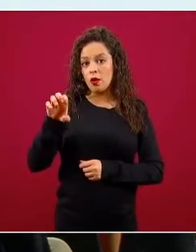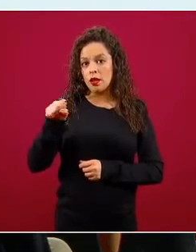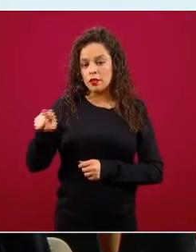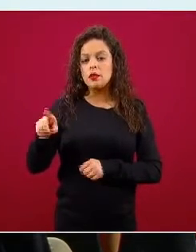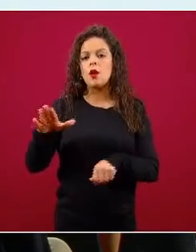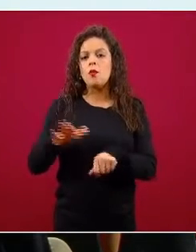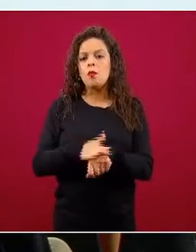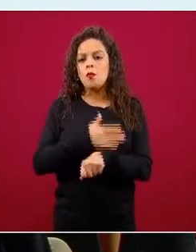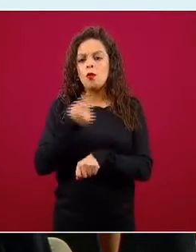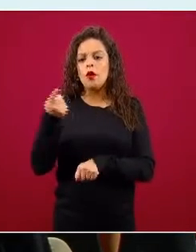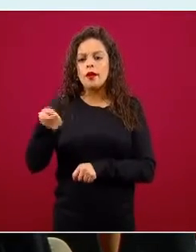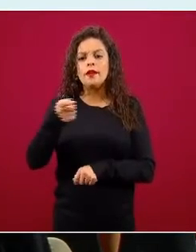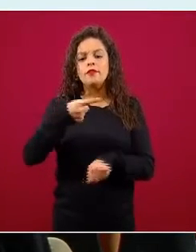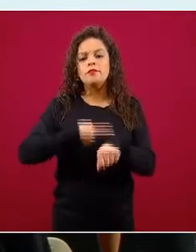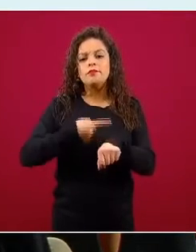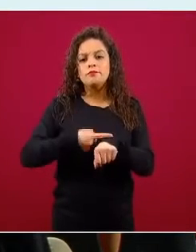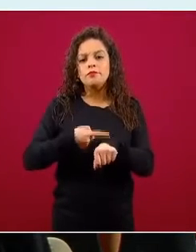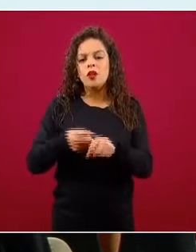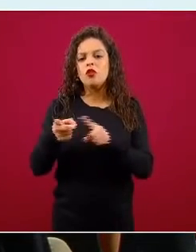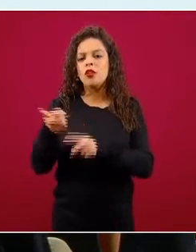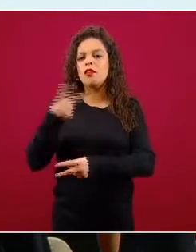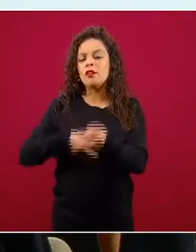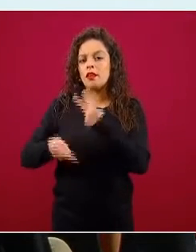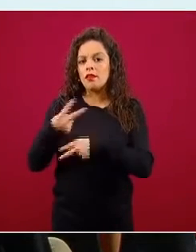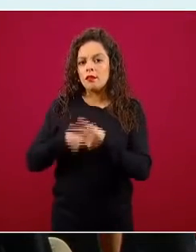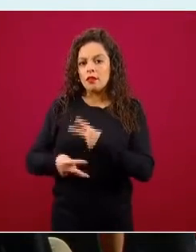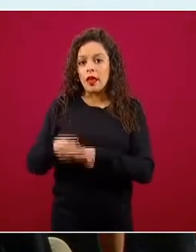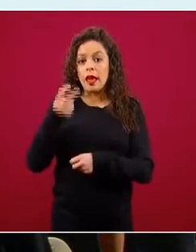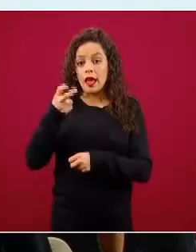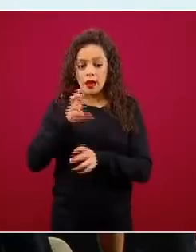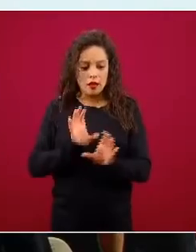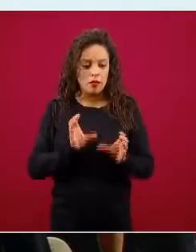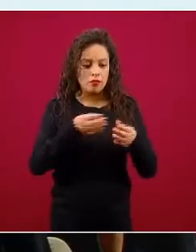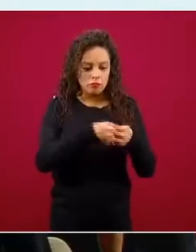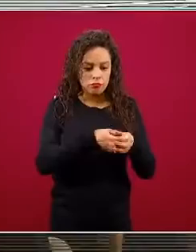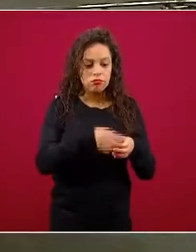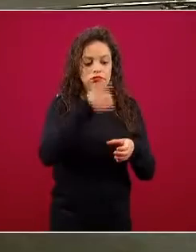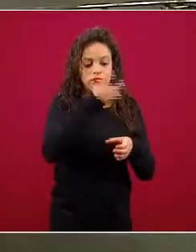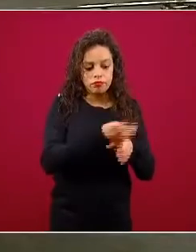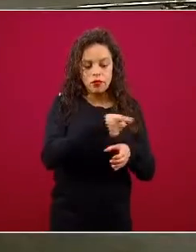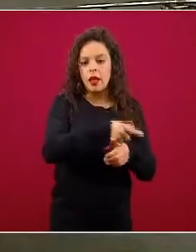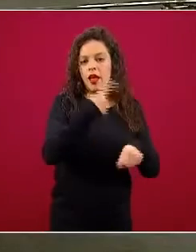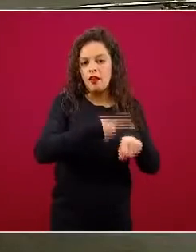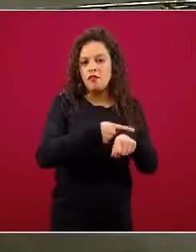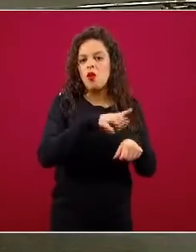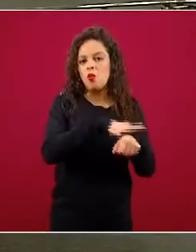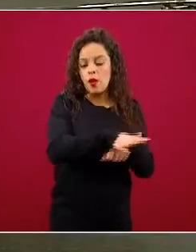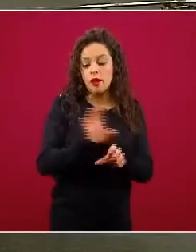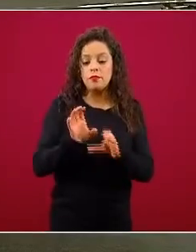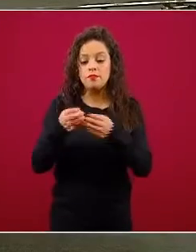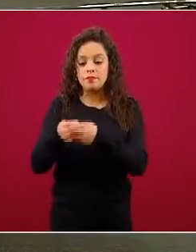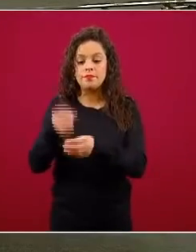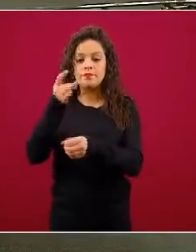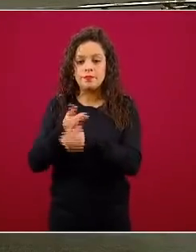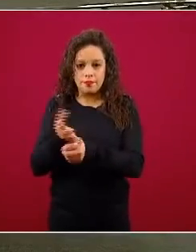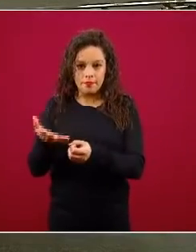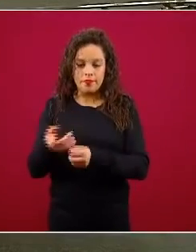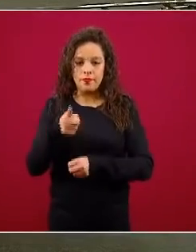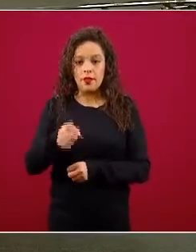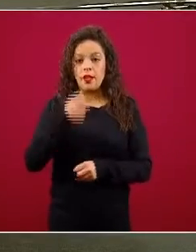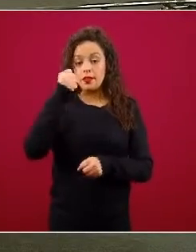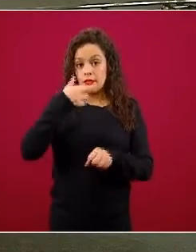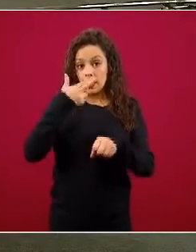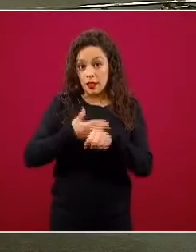y utilizan la Clasificación Internacional de Enfermedades. Por cierto que México, en su Dirección General de Información en Salud de la Secretaría de